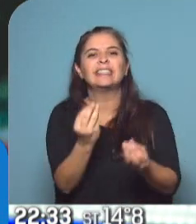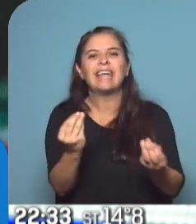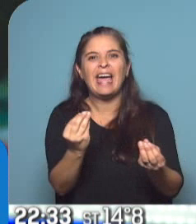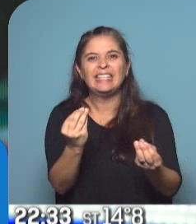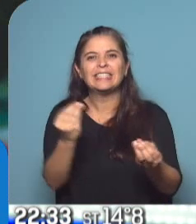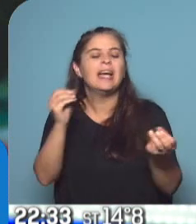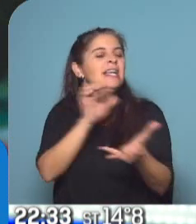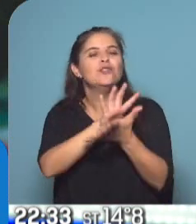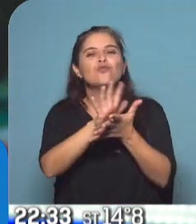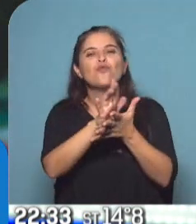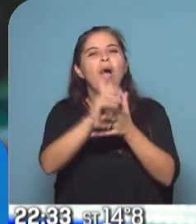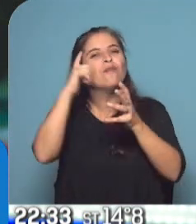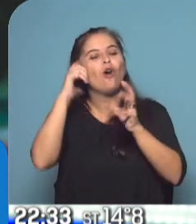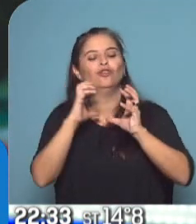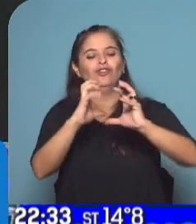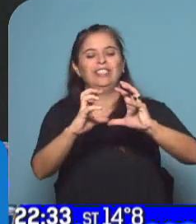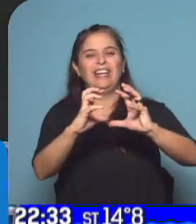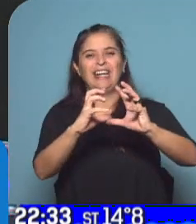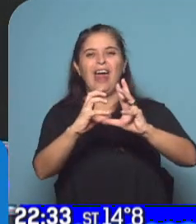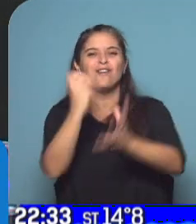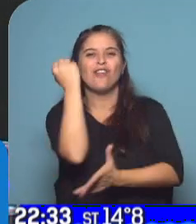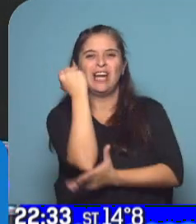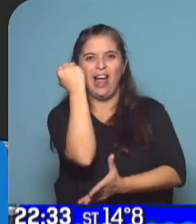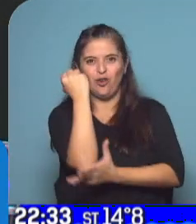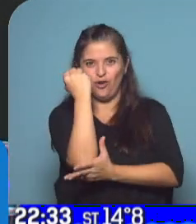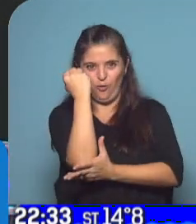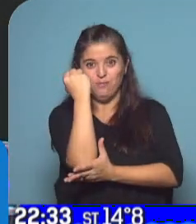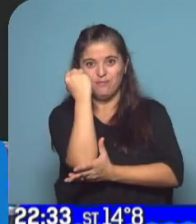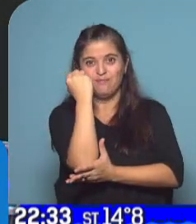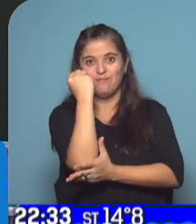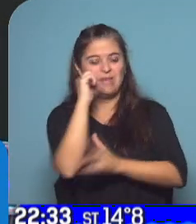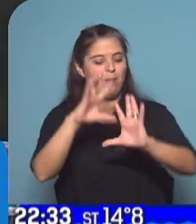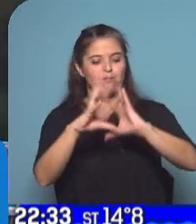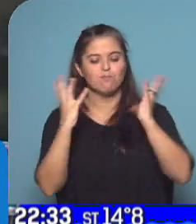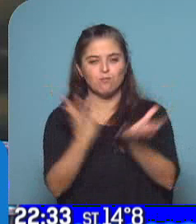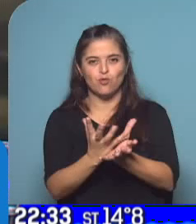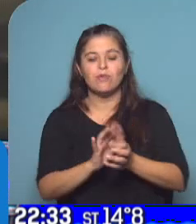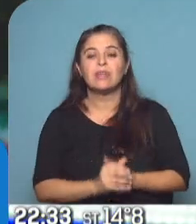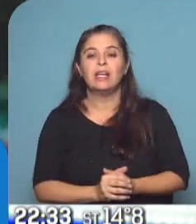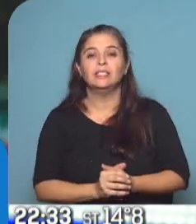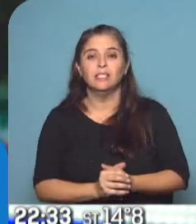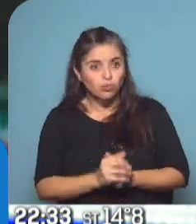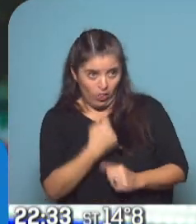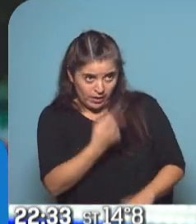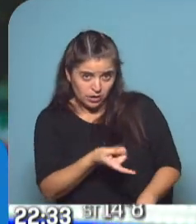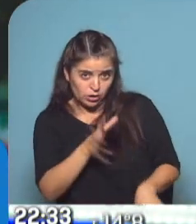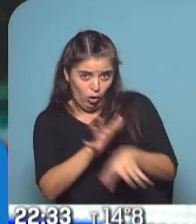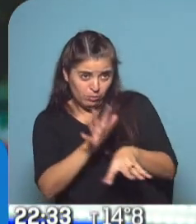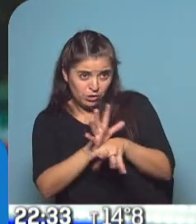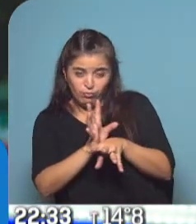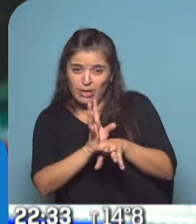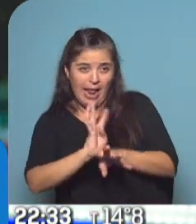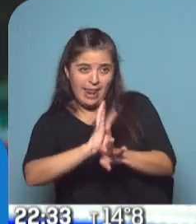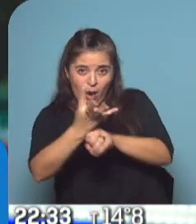siglo 21 la cuarta revolución industrial a la cuarta revolución industrial ha sido así exactamente y la verdad que huawei no ha encontrado ninguna